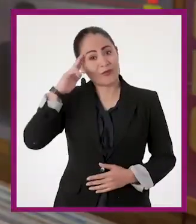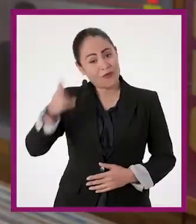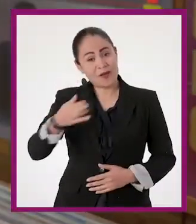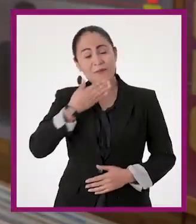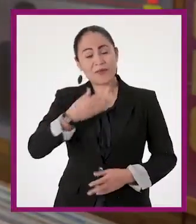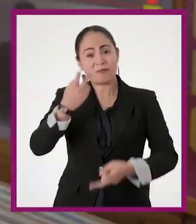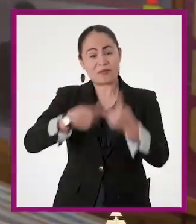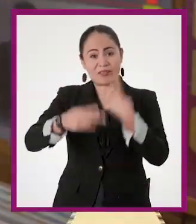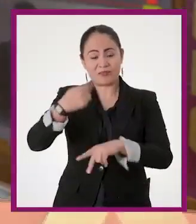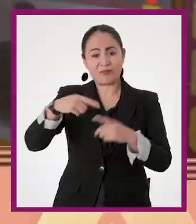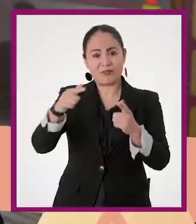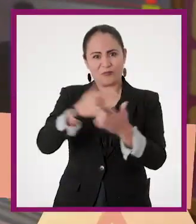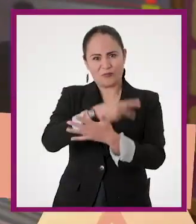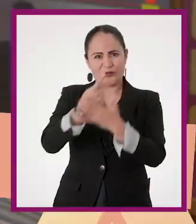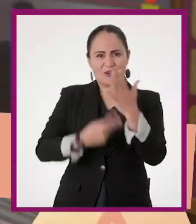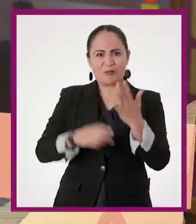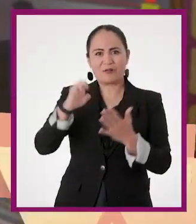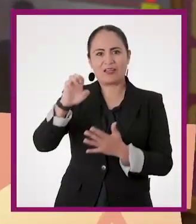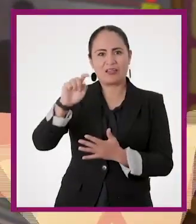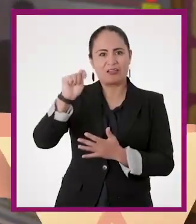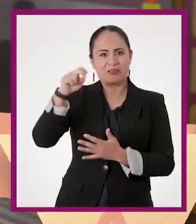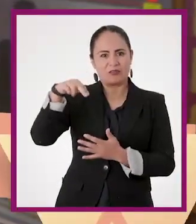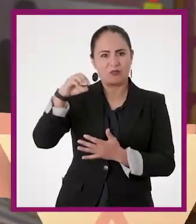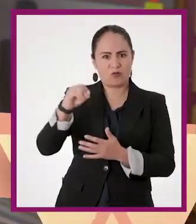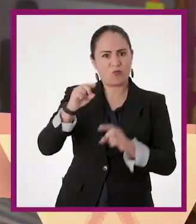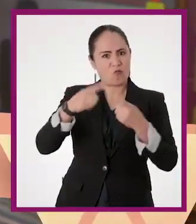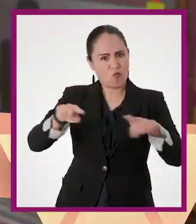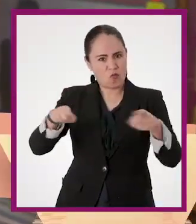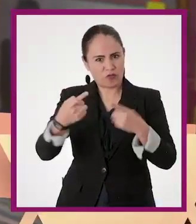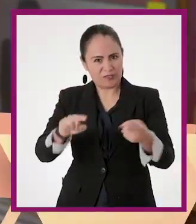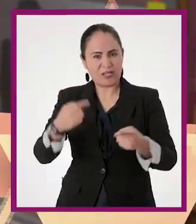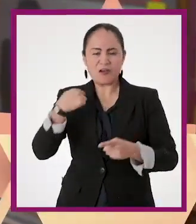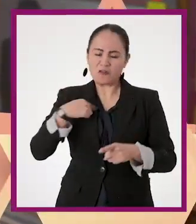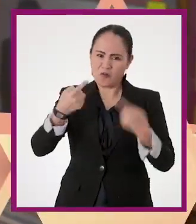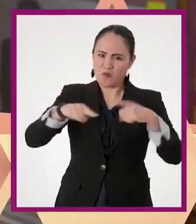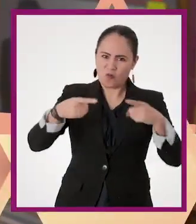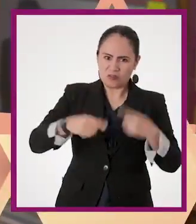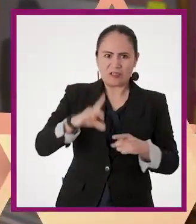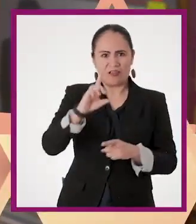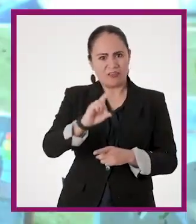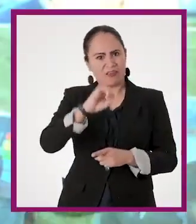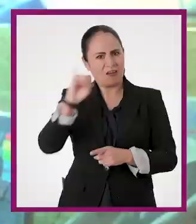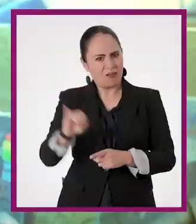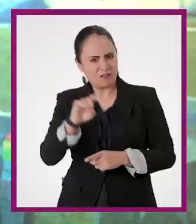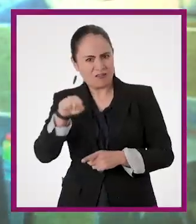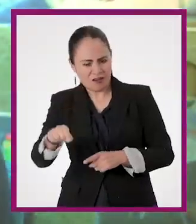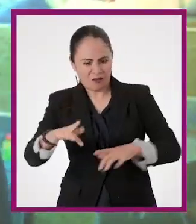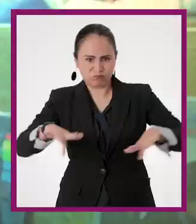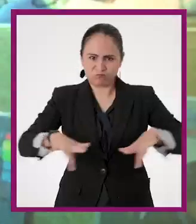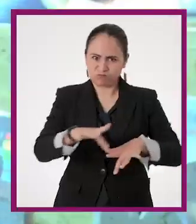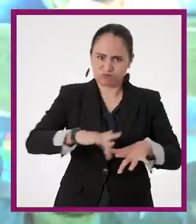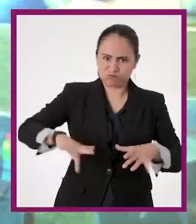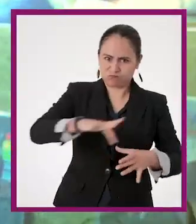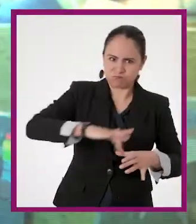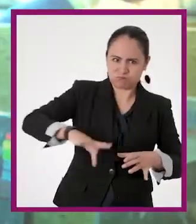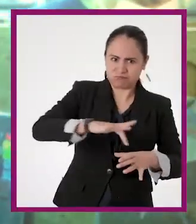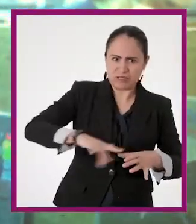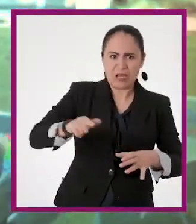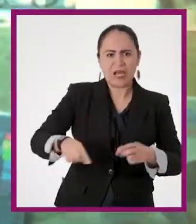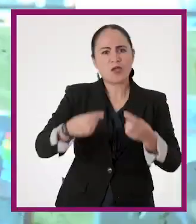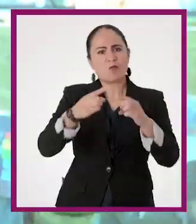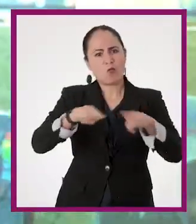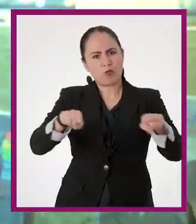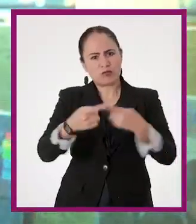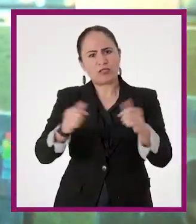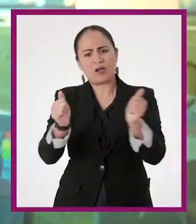¿Qué tal? Sean bienvenidos a Etnomúsica. Yo soy Bruno Bartra, etnomusicólogo, sociólogo, DJ. En este espacio donde vamos a hablar de la música y